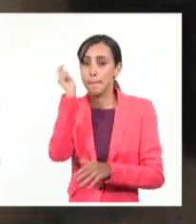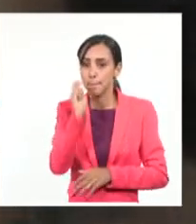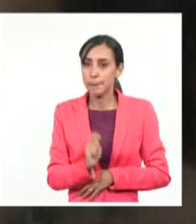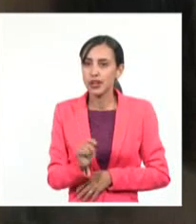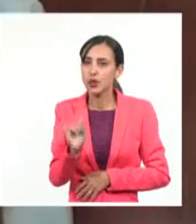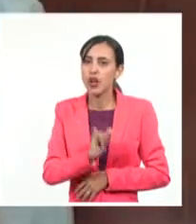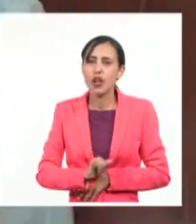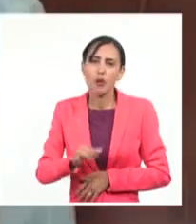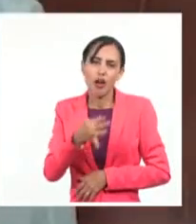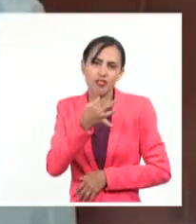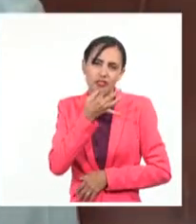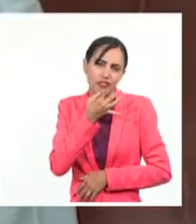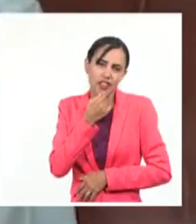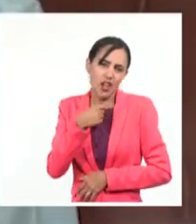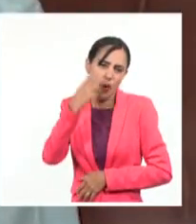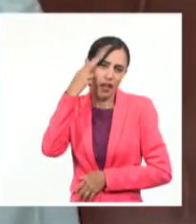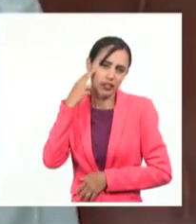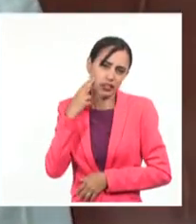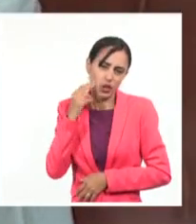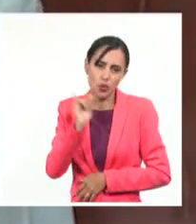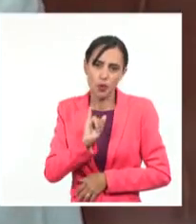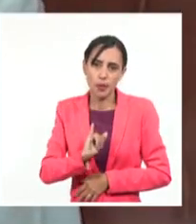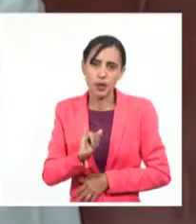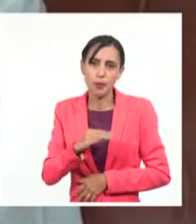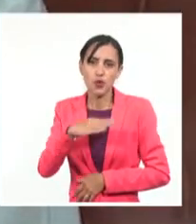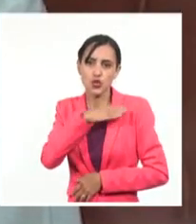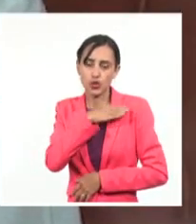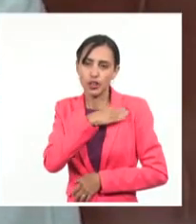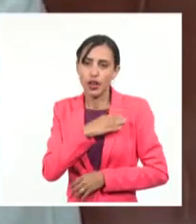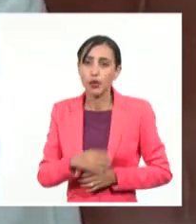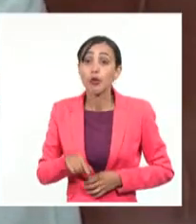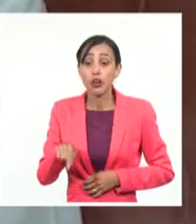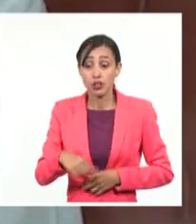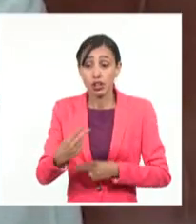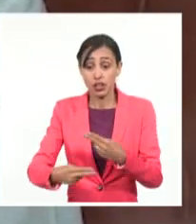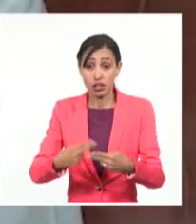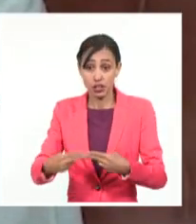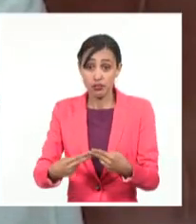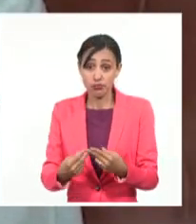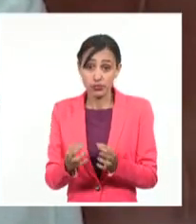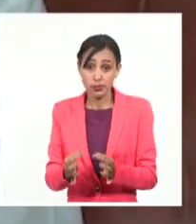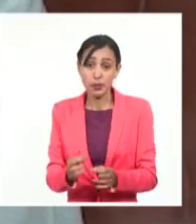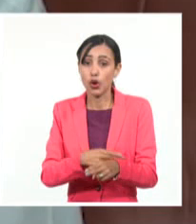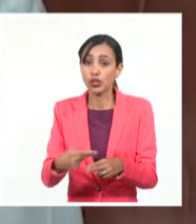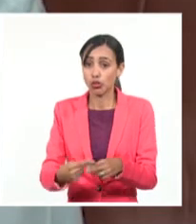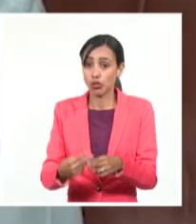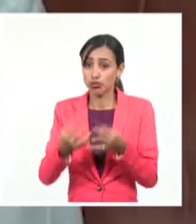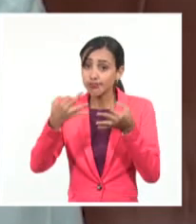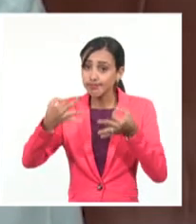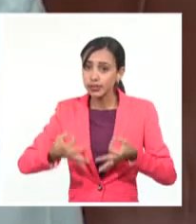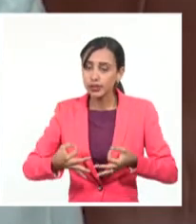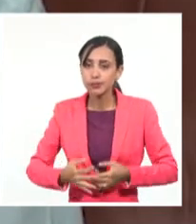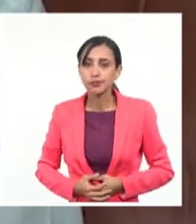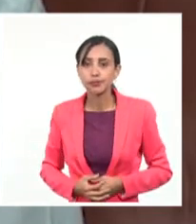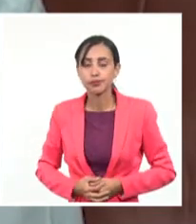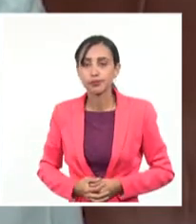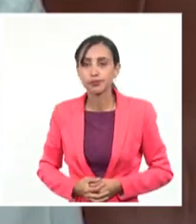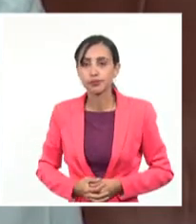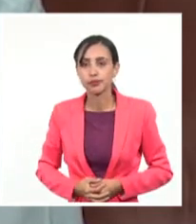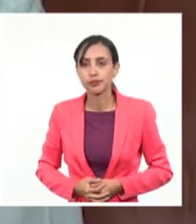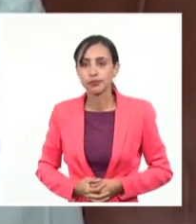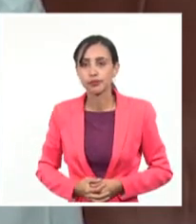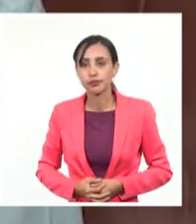soldados en hechos reales en hechos verdaderos y que trata también